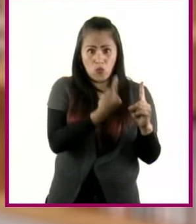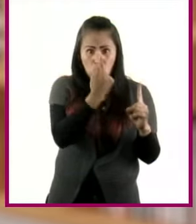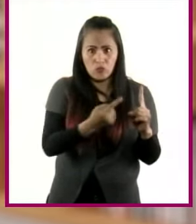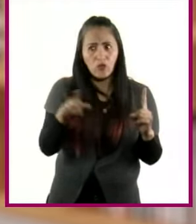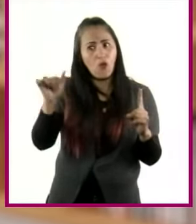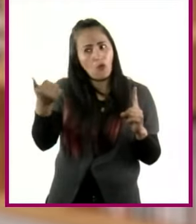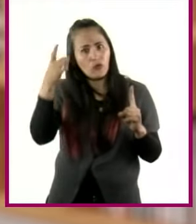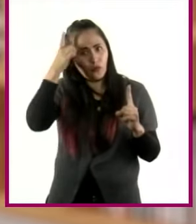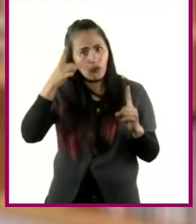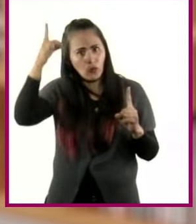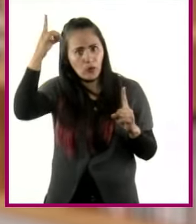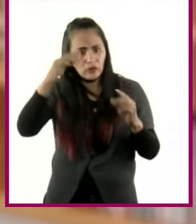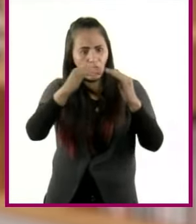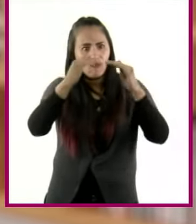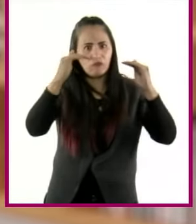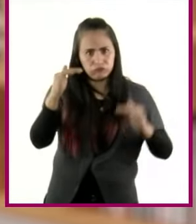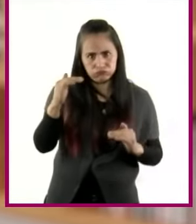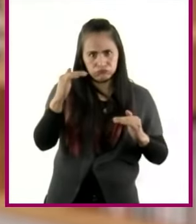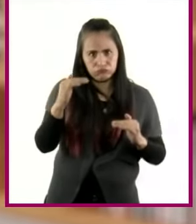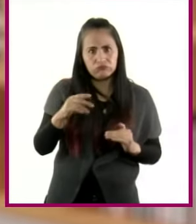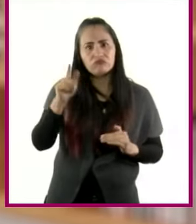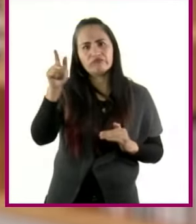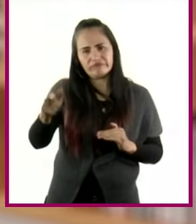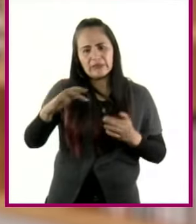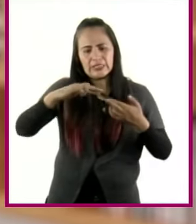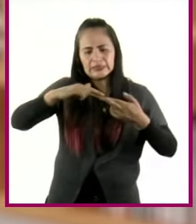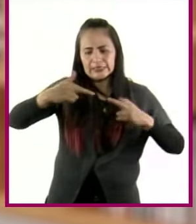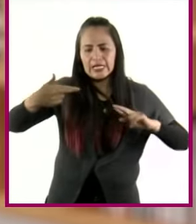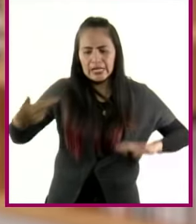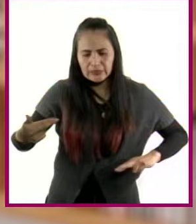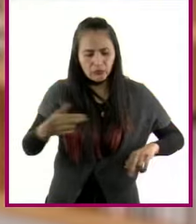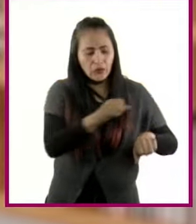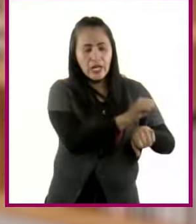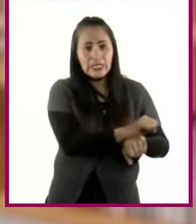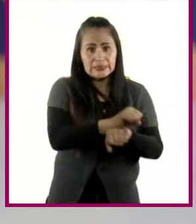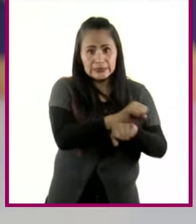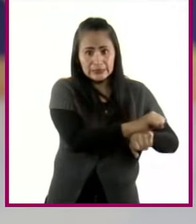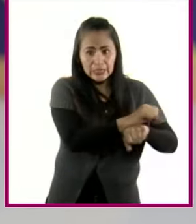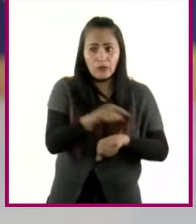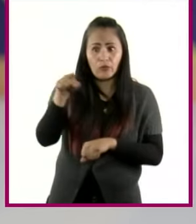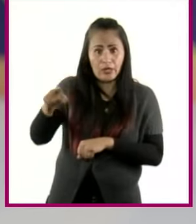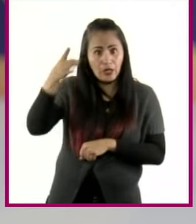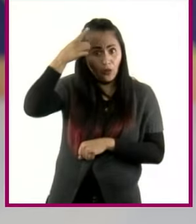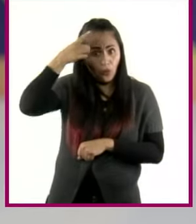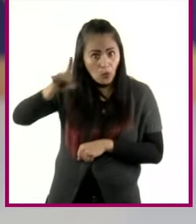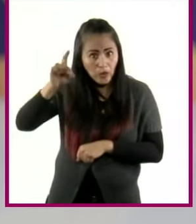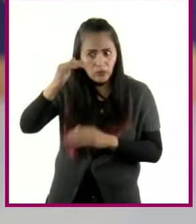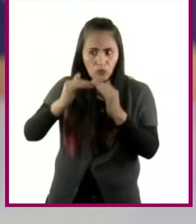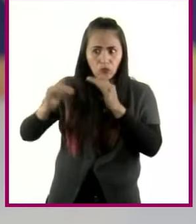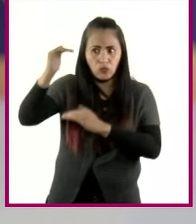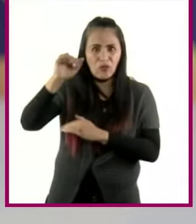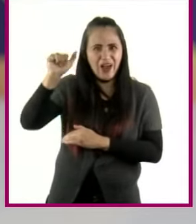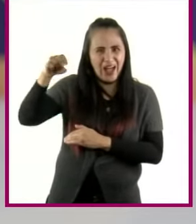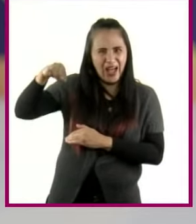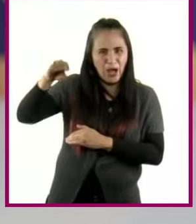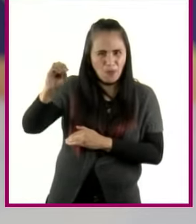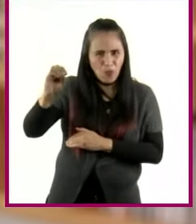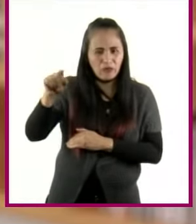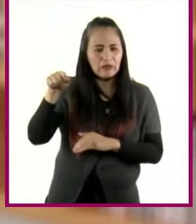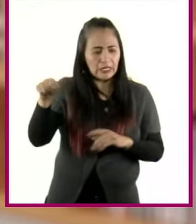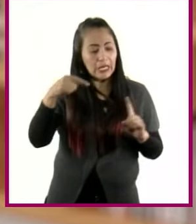de otro, lo que es conocido como la relación entre esclavo y amo. Como si una persona fuera dueña de